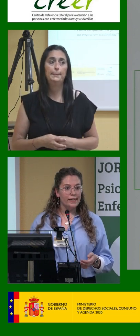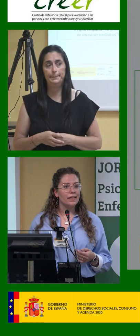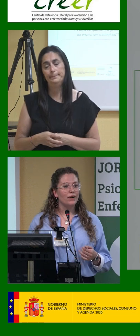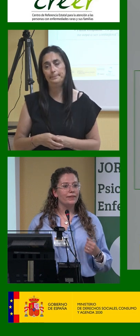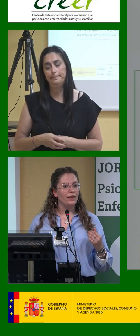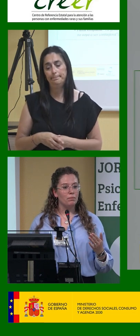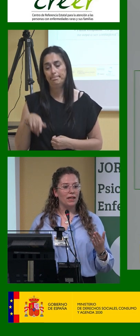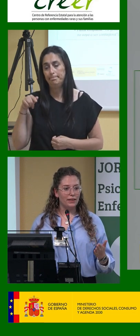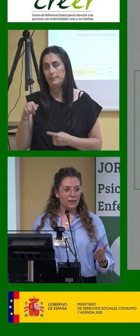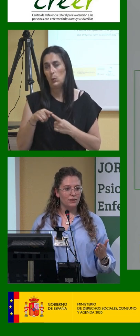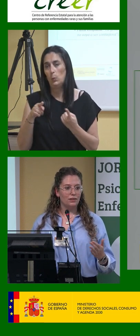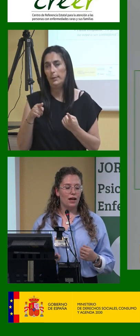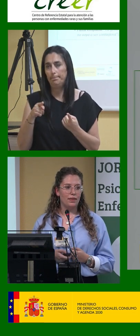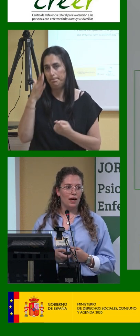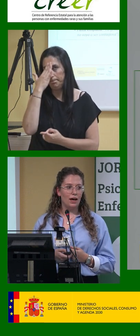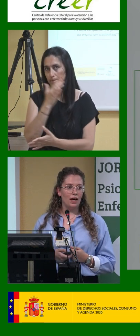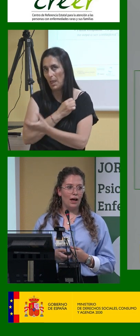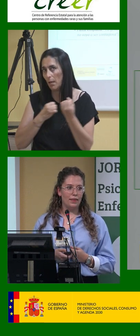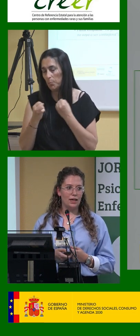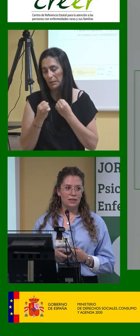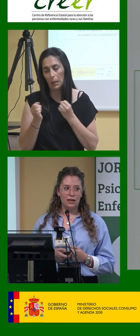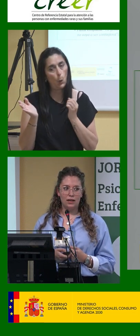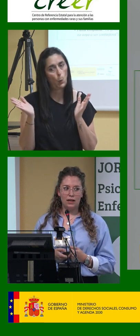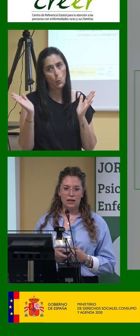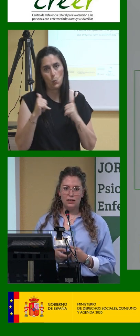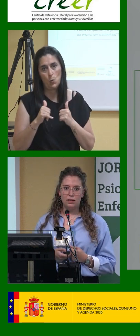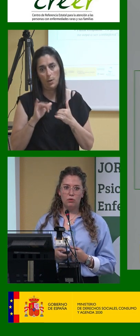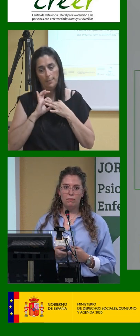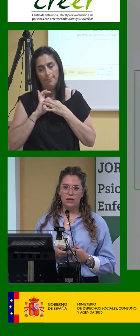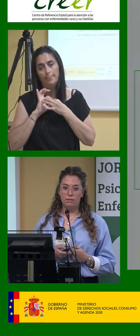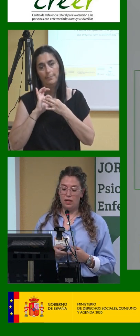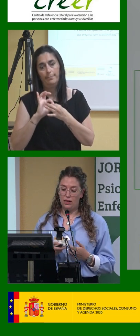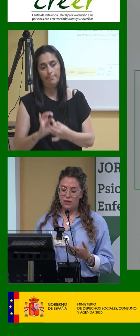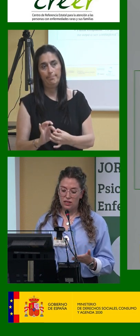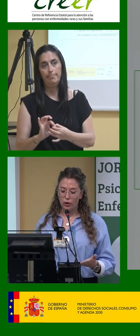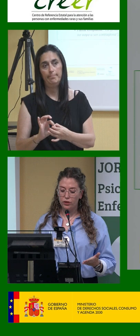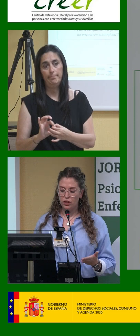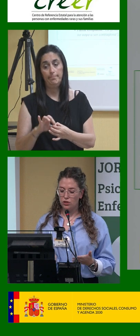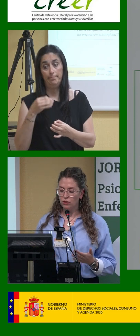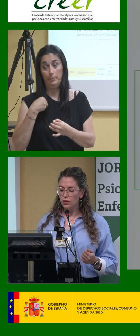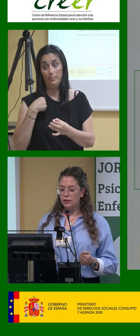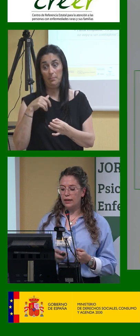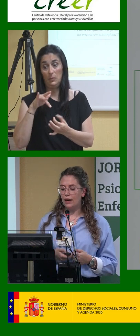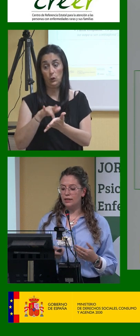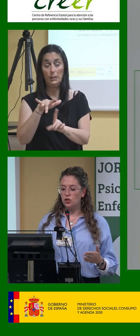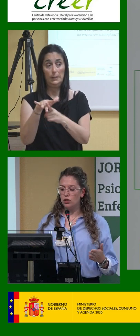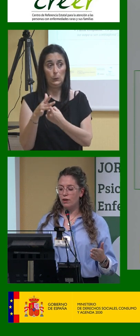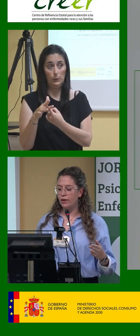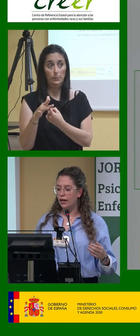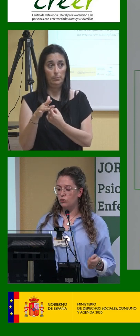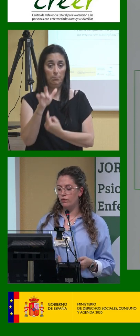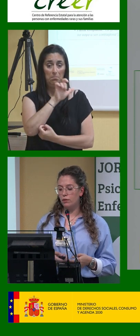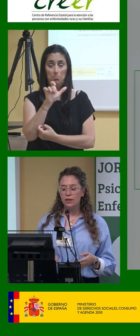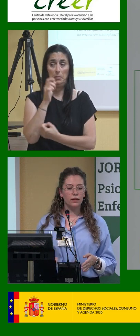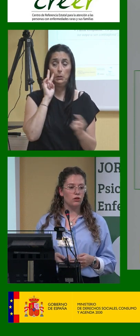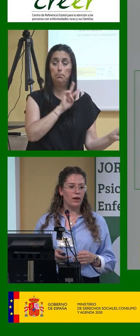Radica aquí esa falta de empatía hacia este tipo de situaciones, ¿no? Ya que la gente solo se va a